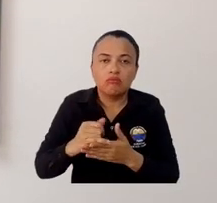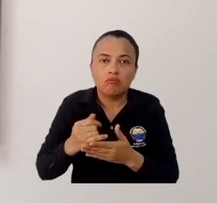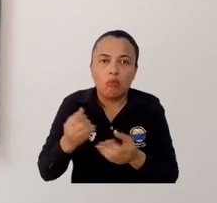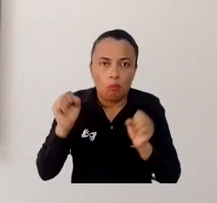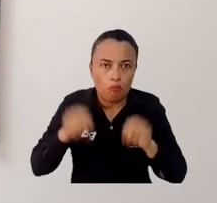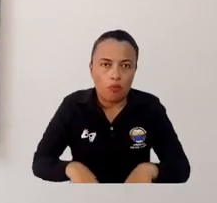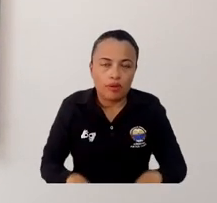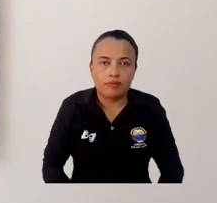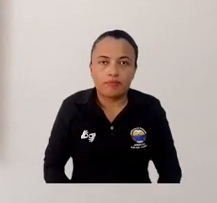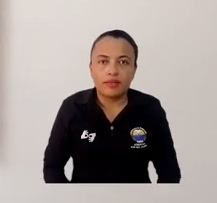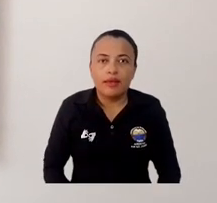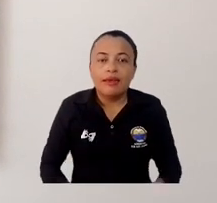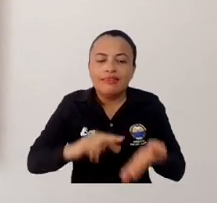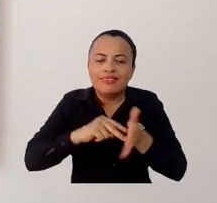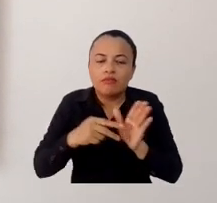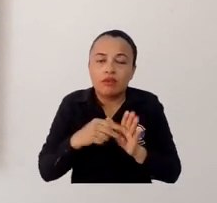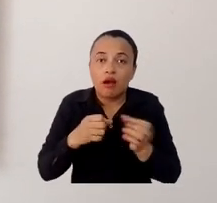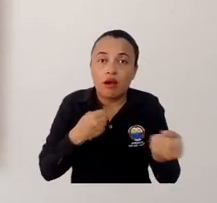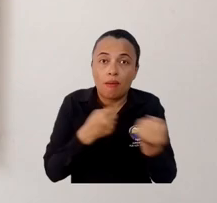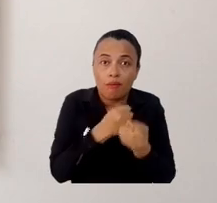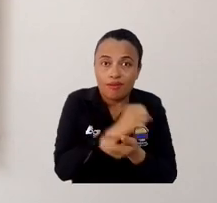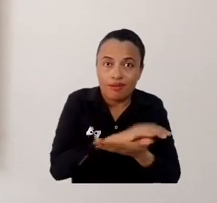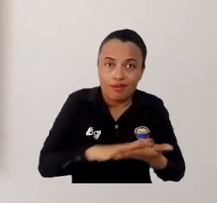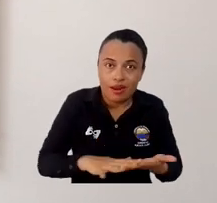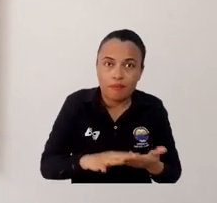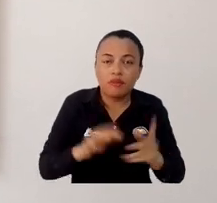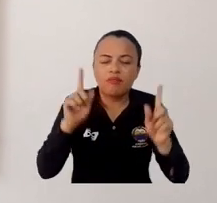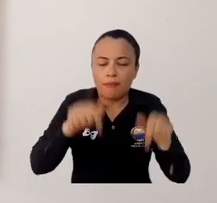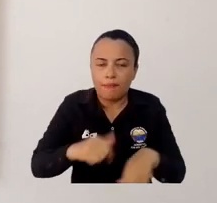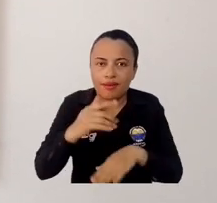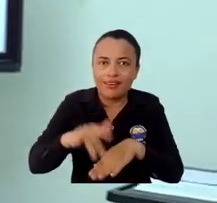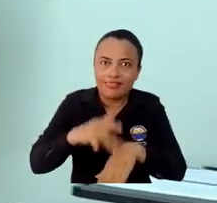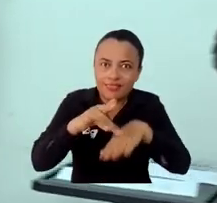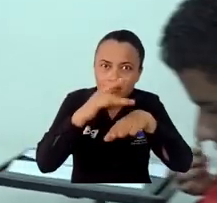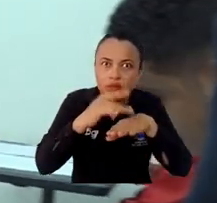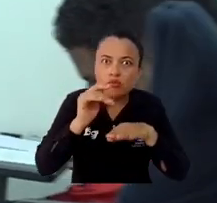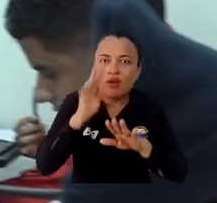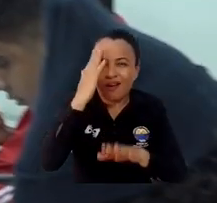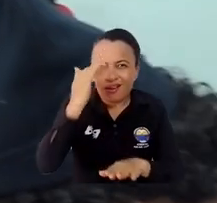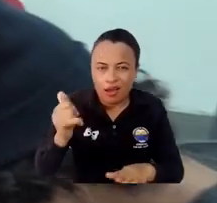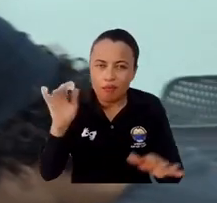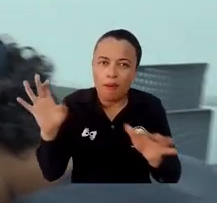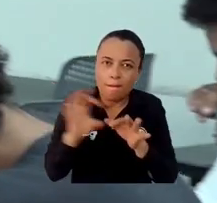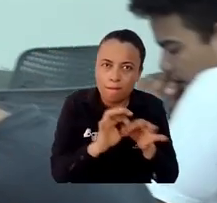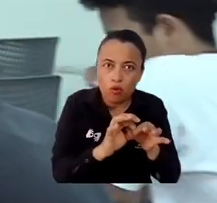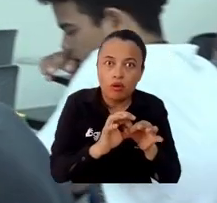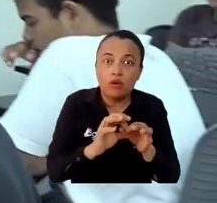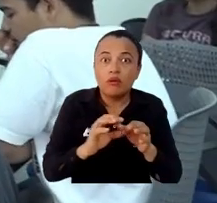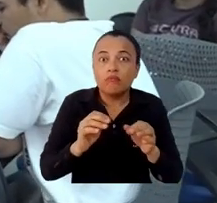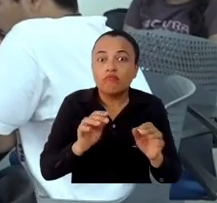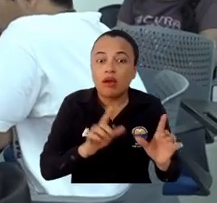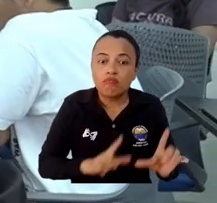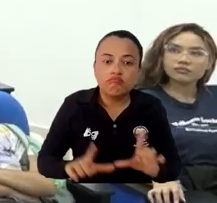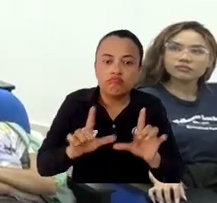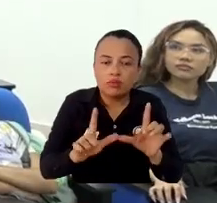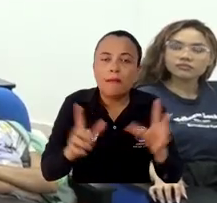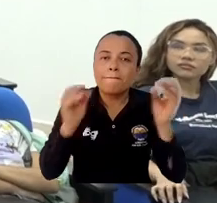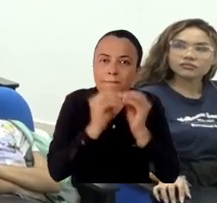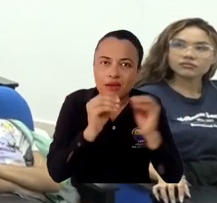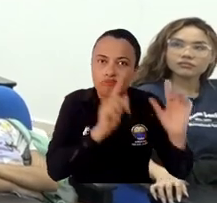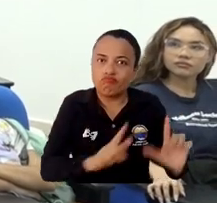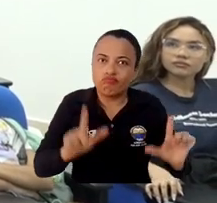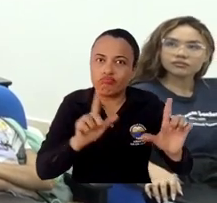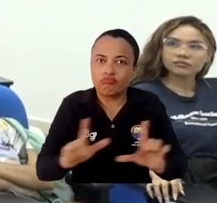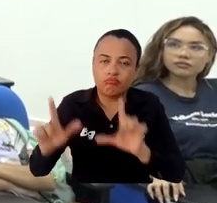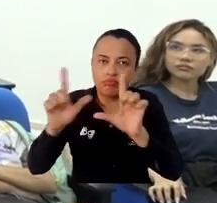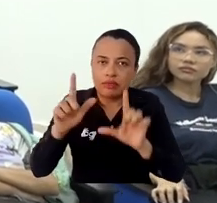haya reconocimiento en cuanto a becas, o sea, en la parte financiera, sino también estímulos académicos que permitan una formación posgraduada, se